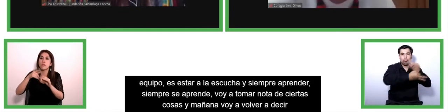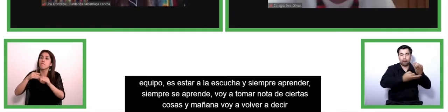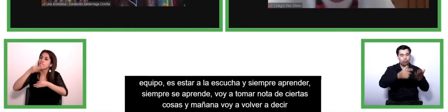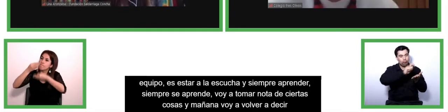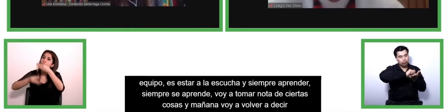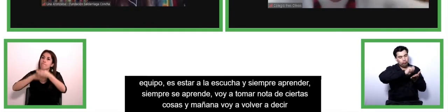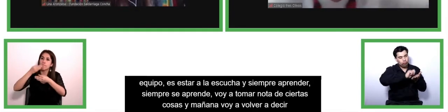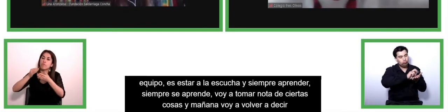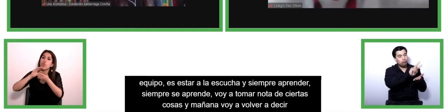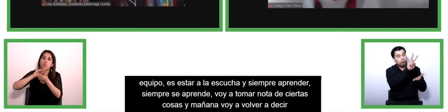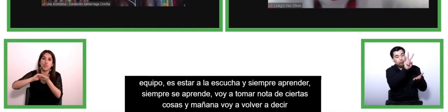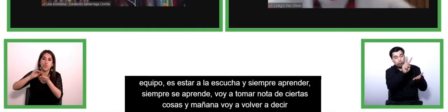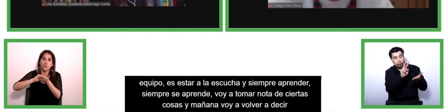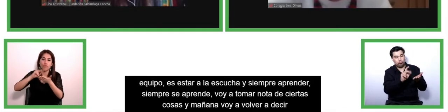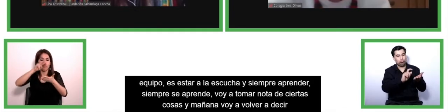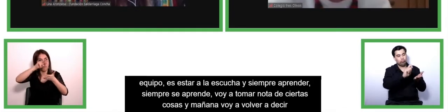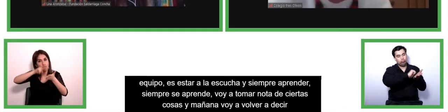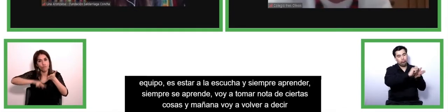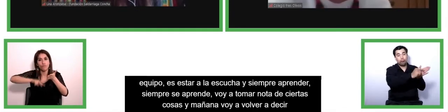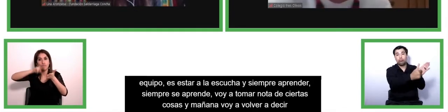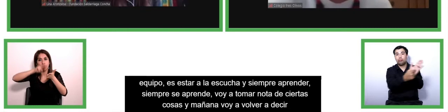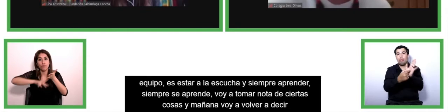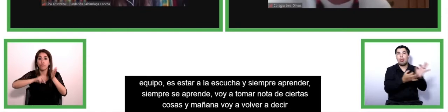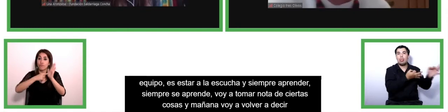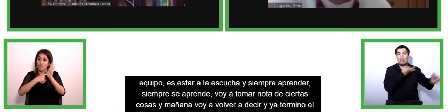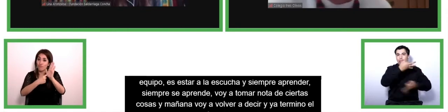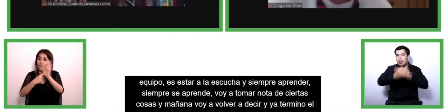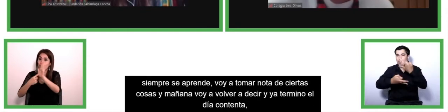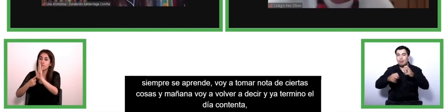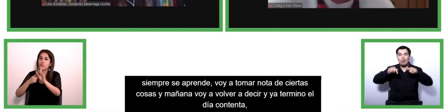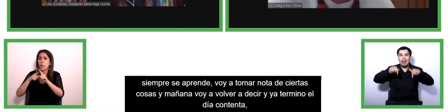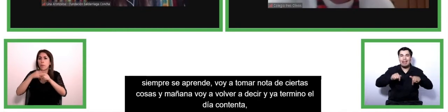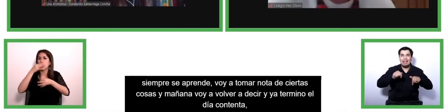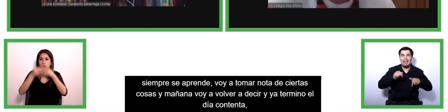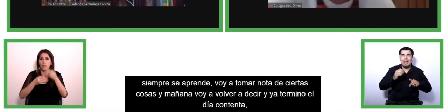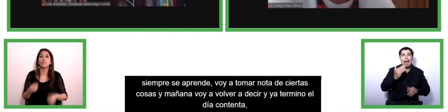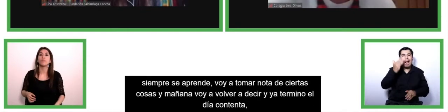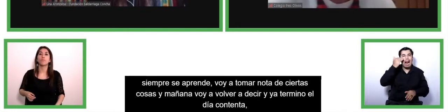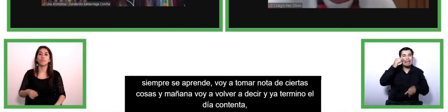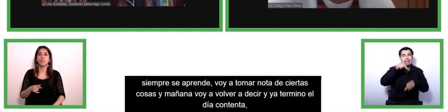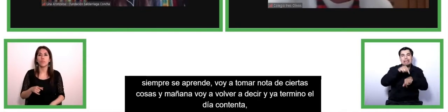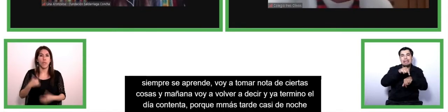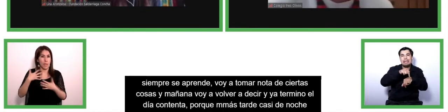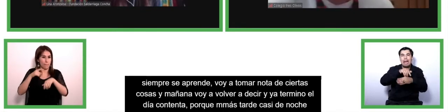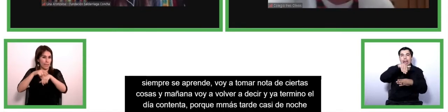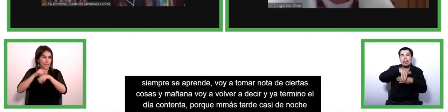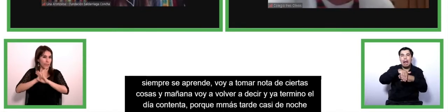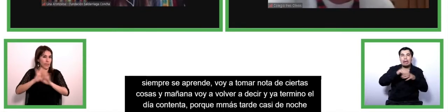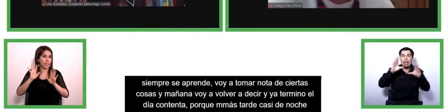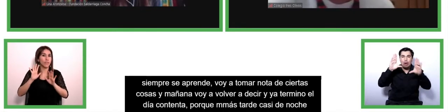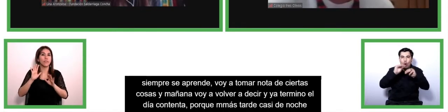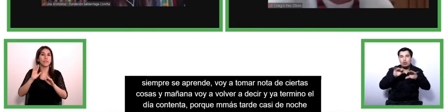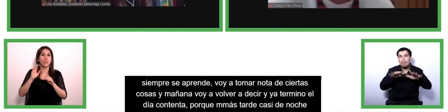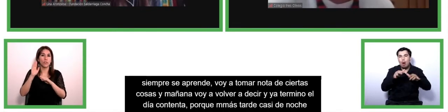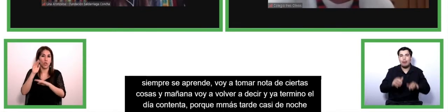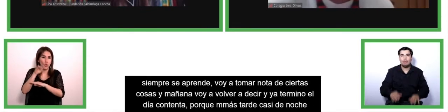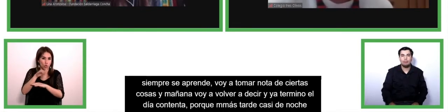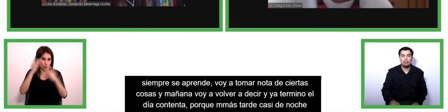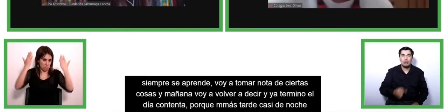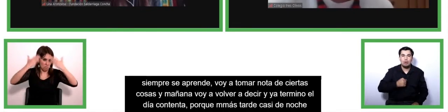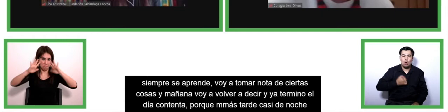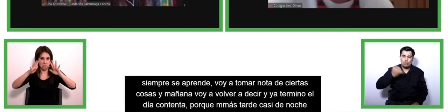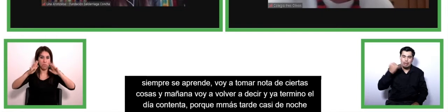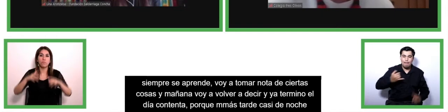el día contenta, porque aquí ya es más tarde, casi de noche, y es eso, tener siempre ganas